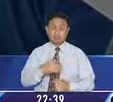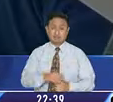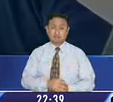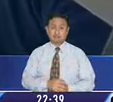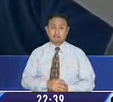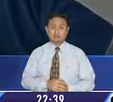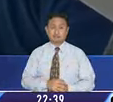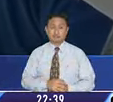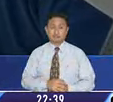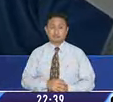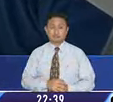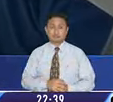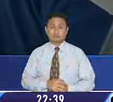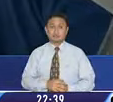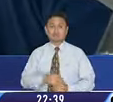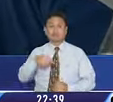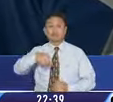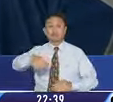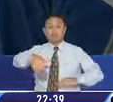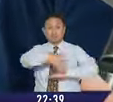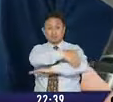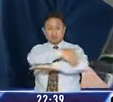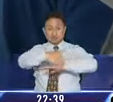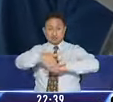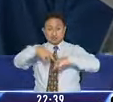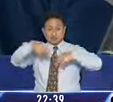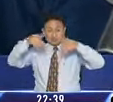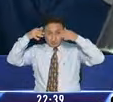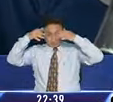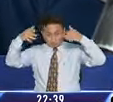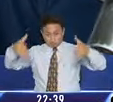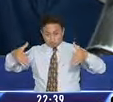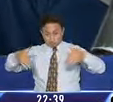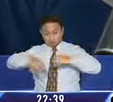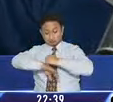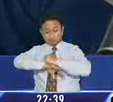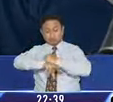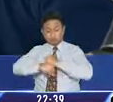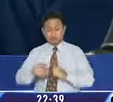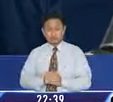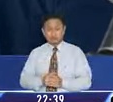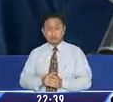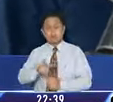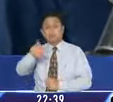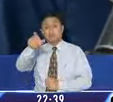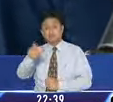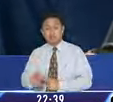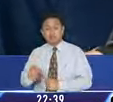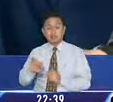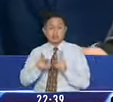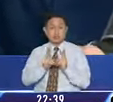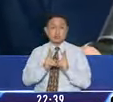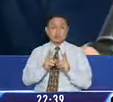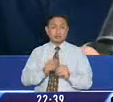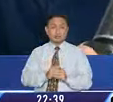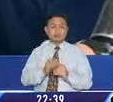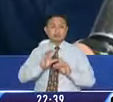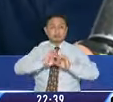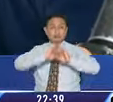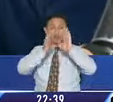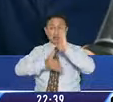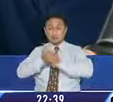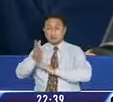Se focaliza en esta calle los robos. Tanto a las personas, a los vecinos que en la mañana van